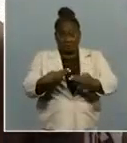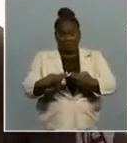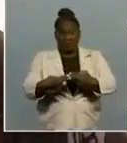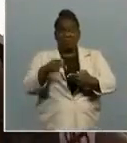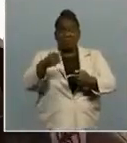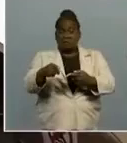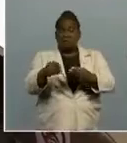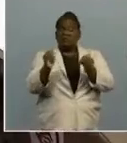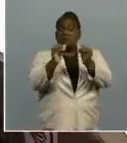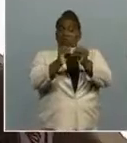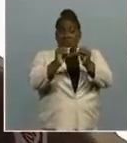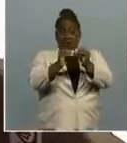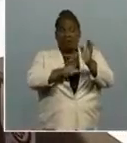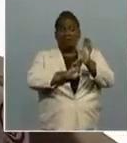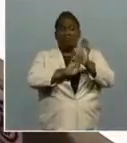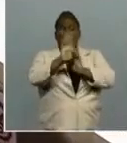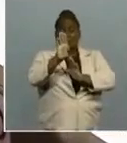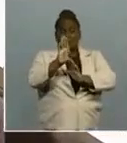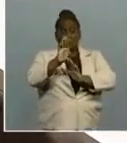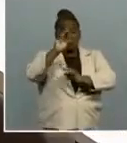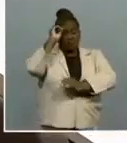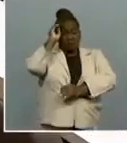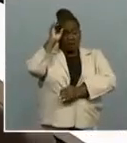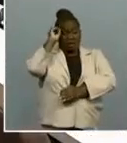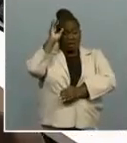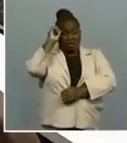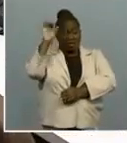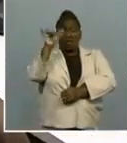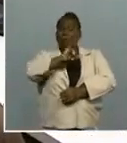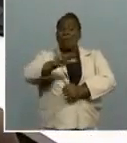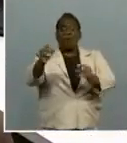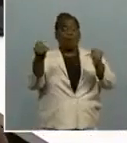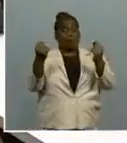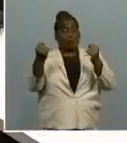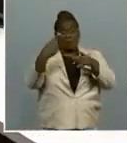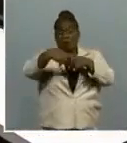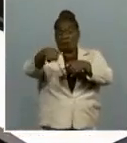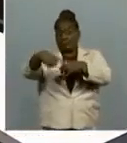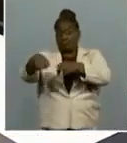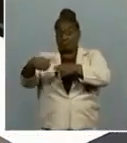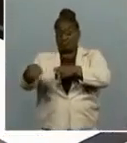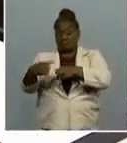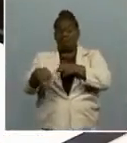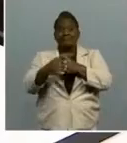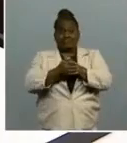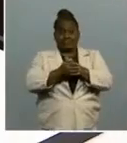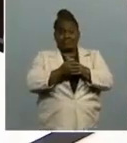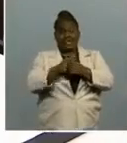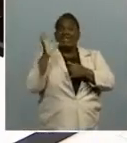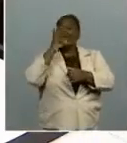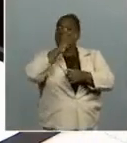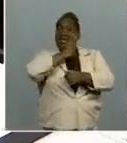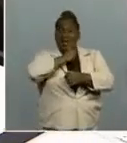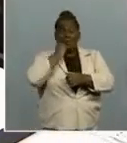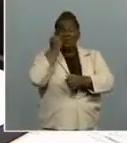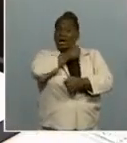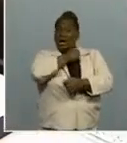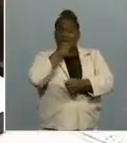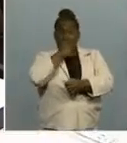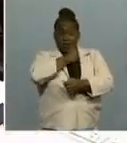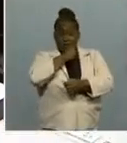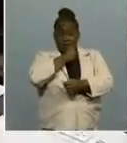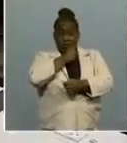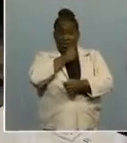desarrollo en el terreno de las ideas como el de la economía y otros una hermosa canción cantada